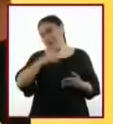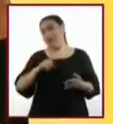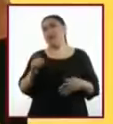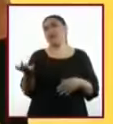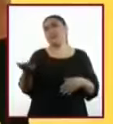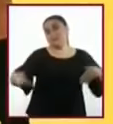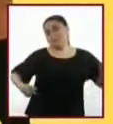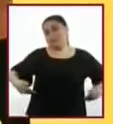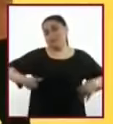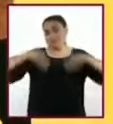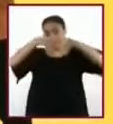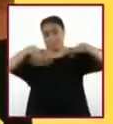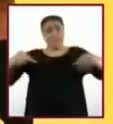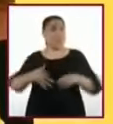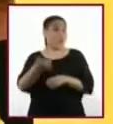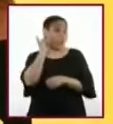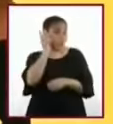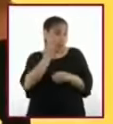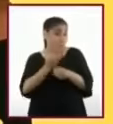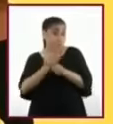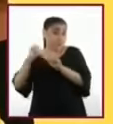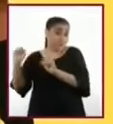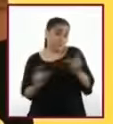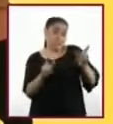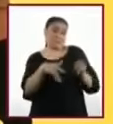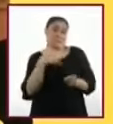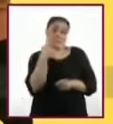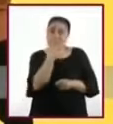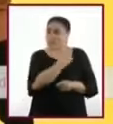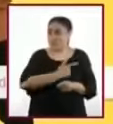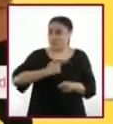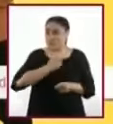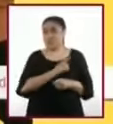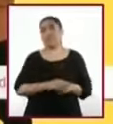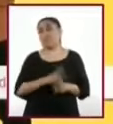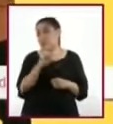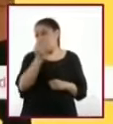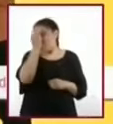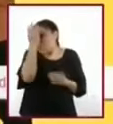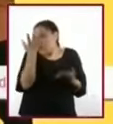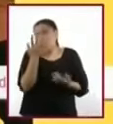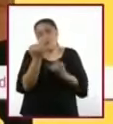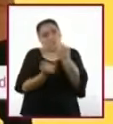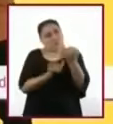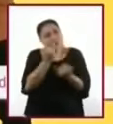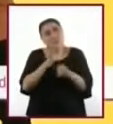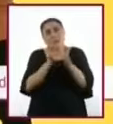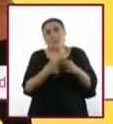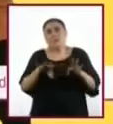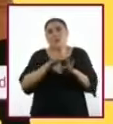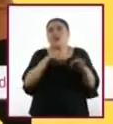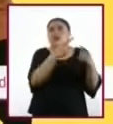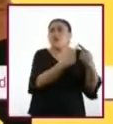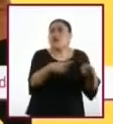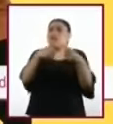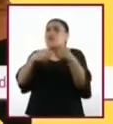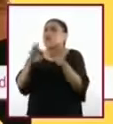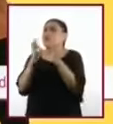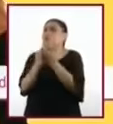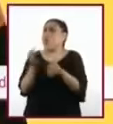mueve. Esperamos que esta sesión haya sido de tu agrado. No olviden jugar y descubrir los principios básicos de todas las disciplinas